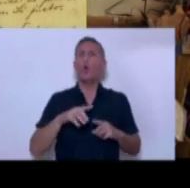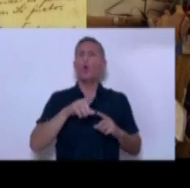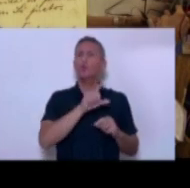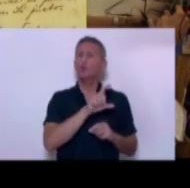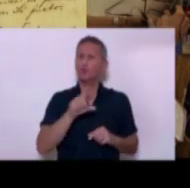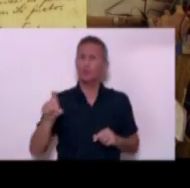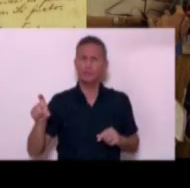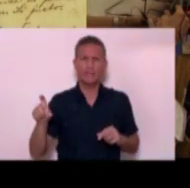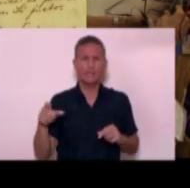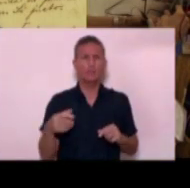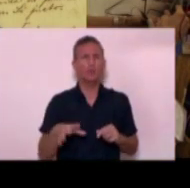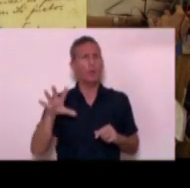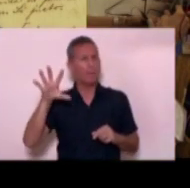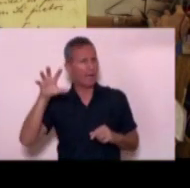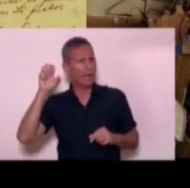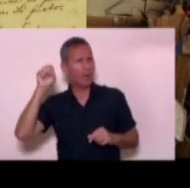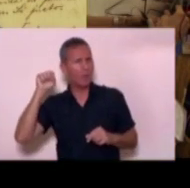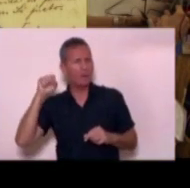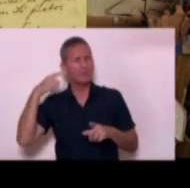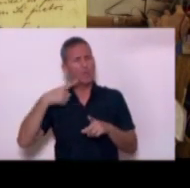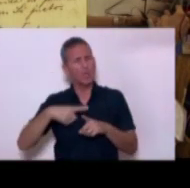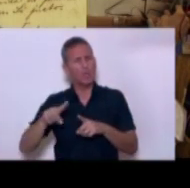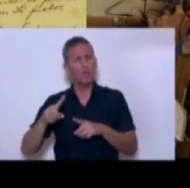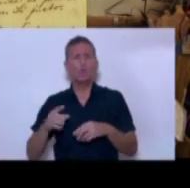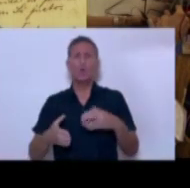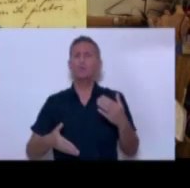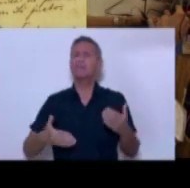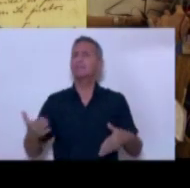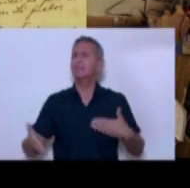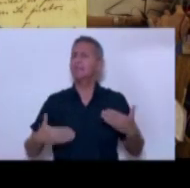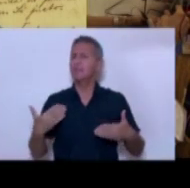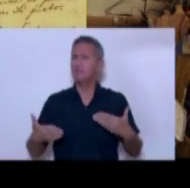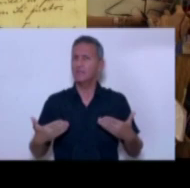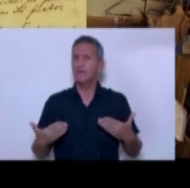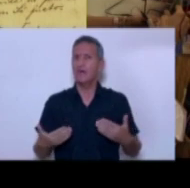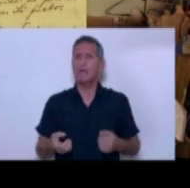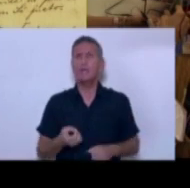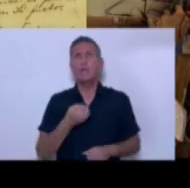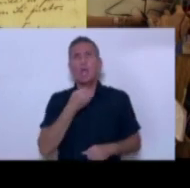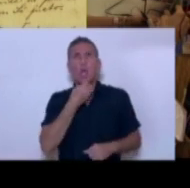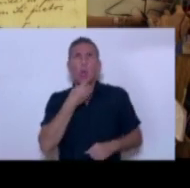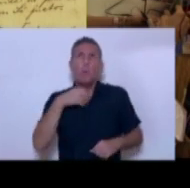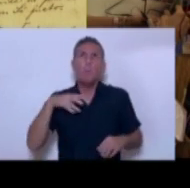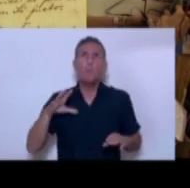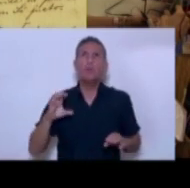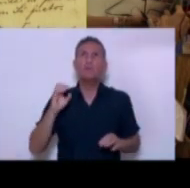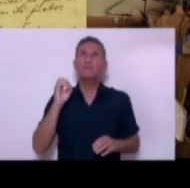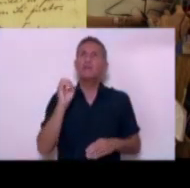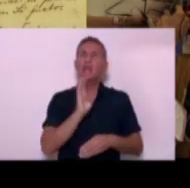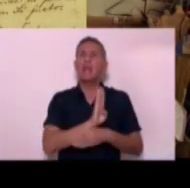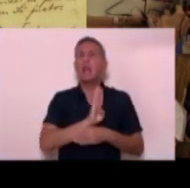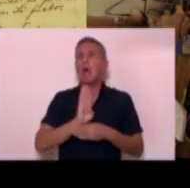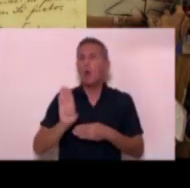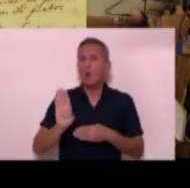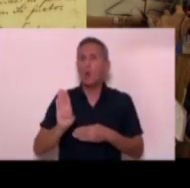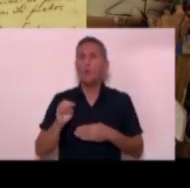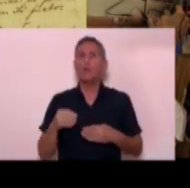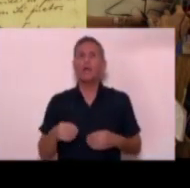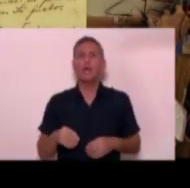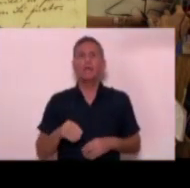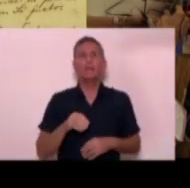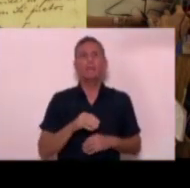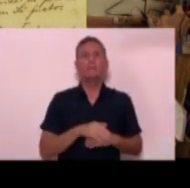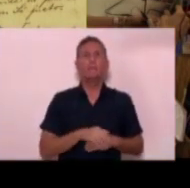Que sugerimos trabajar para su lectura, comprensión y otras actividades derivadas puede ser la obra de